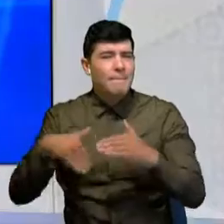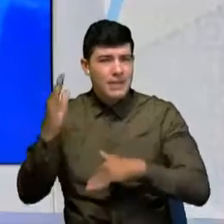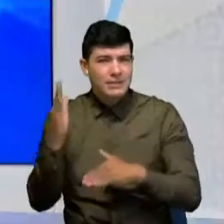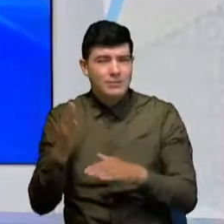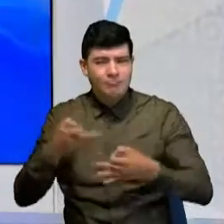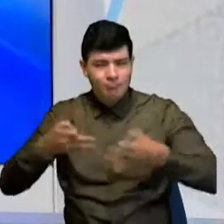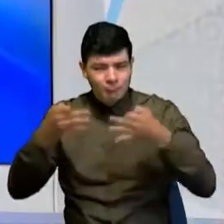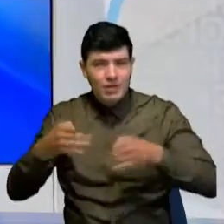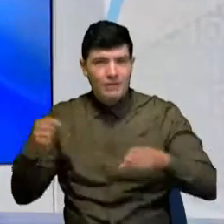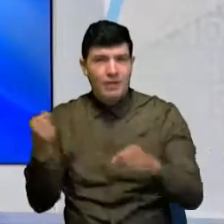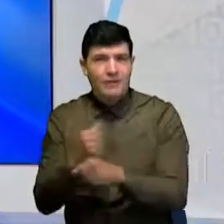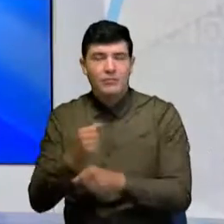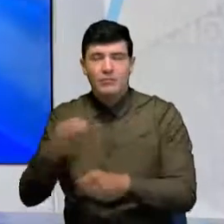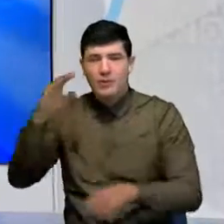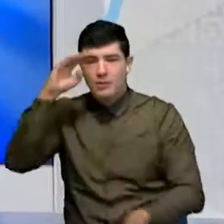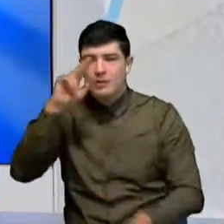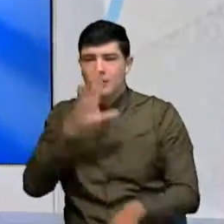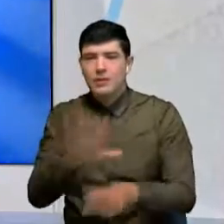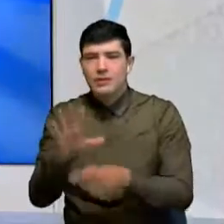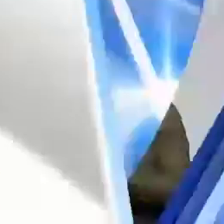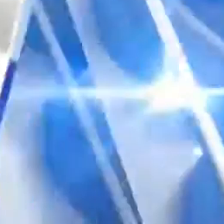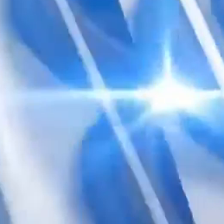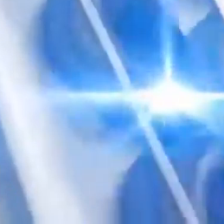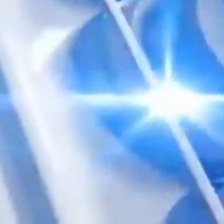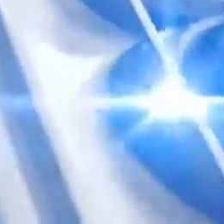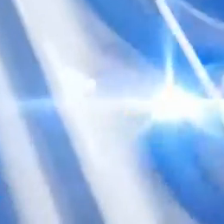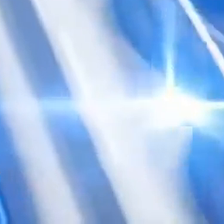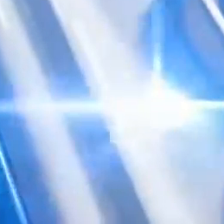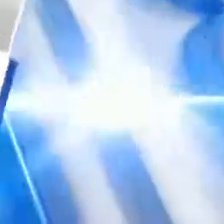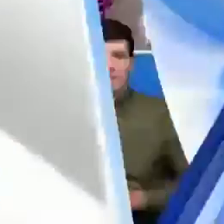las autoridades. Pilar Velázquez, usted tiene más detalles.